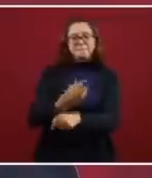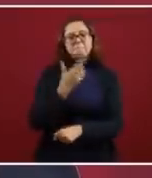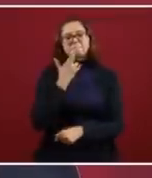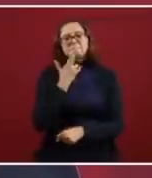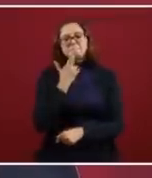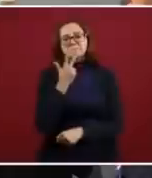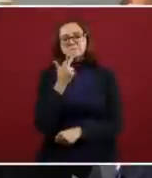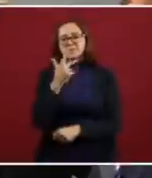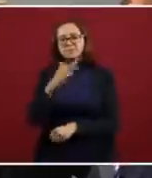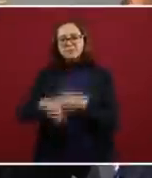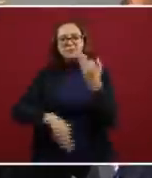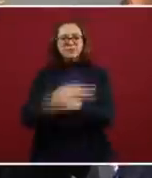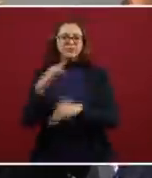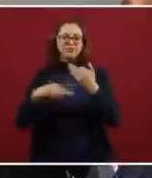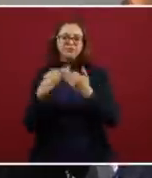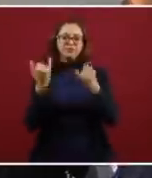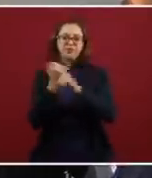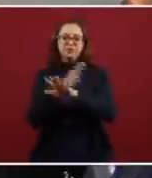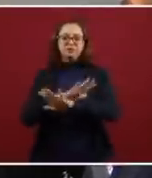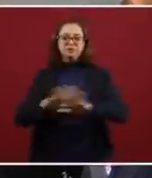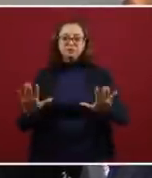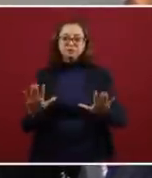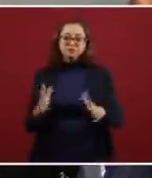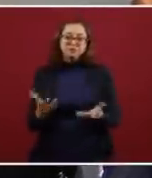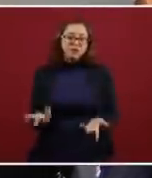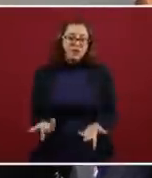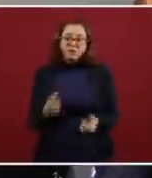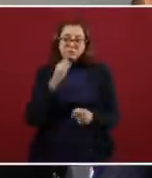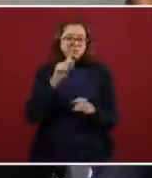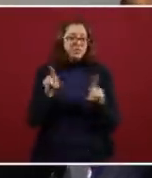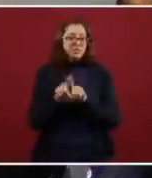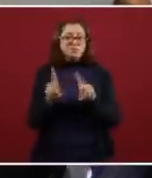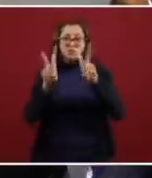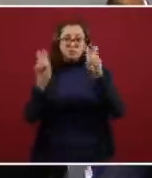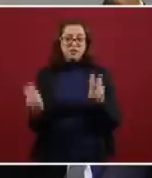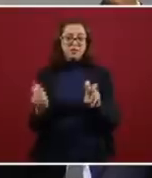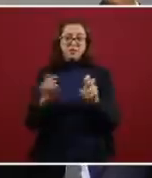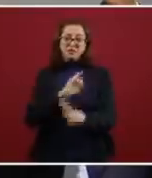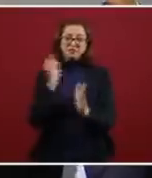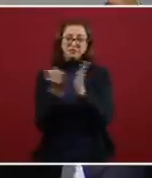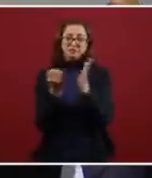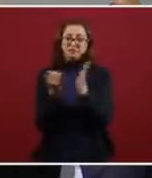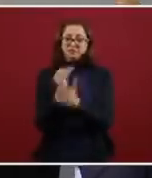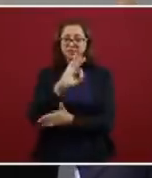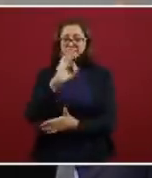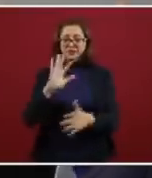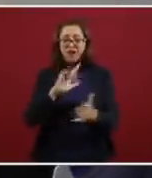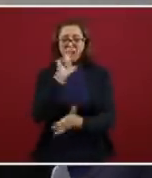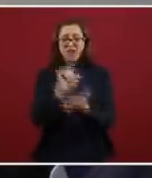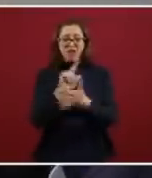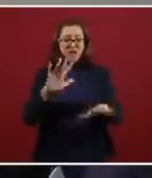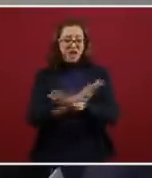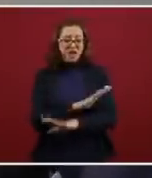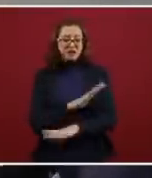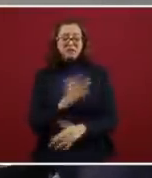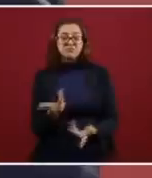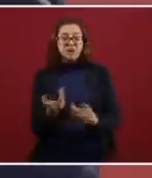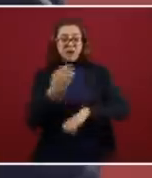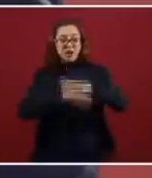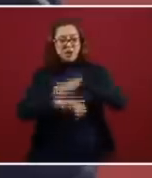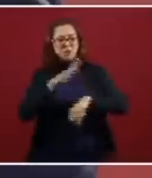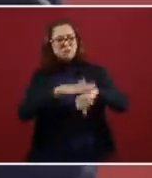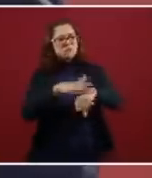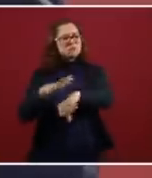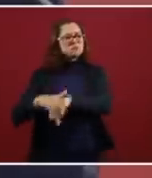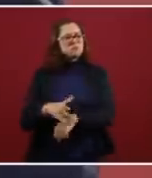la información. Entonces, es un poco lo de la reforma fiscal, o sea, decir a los empresarios, no